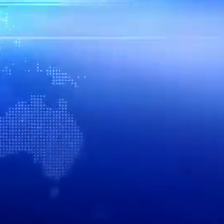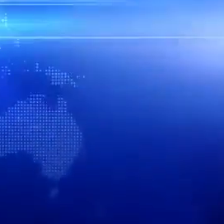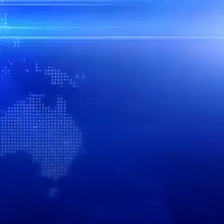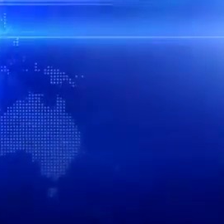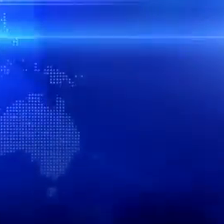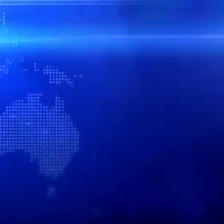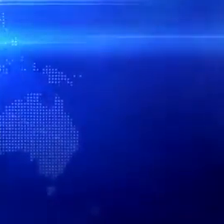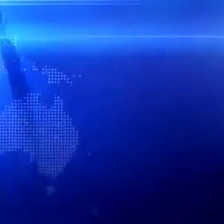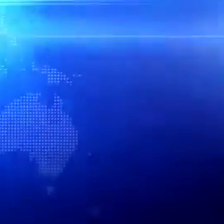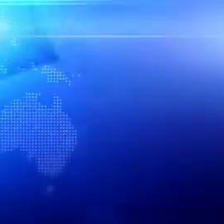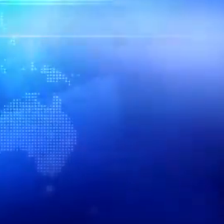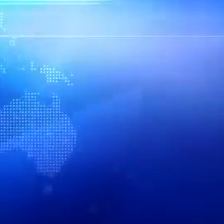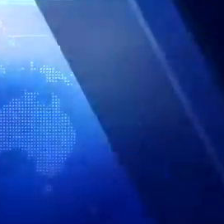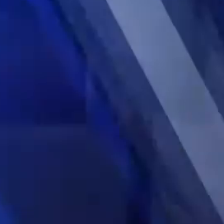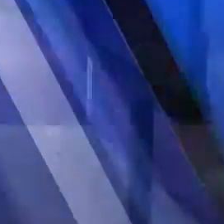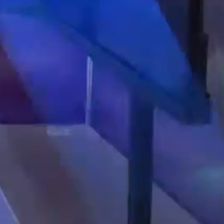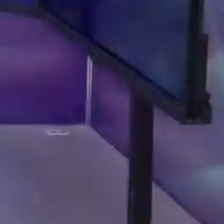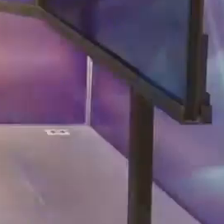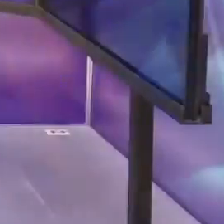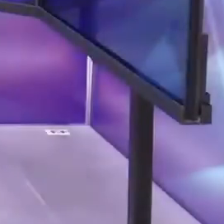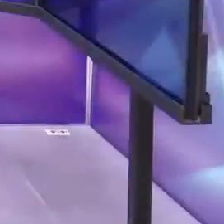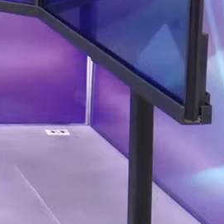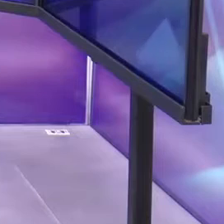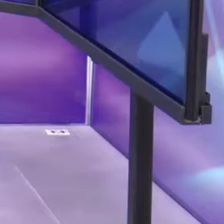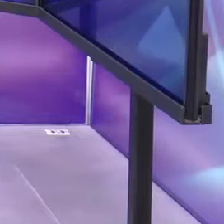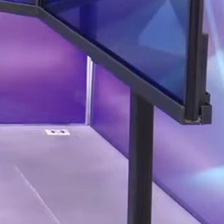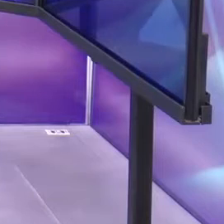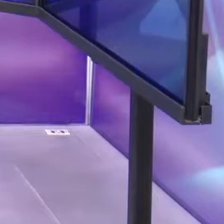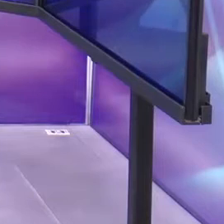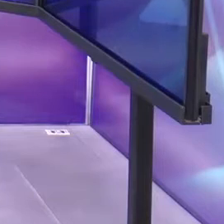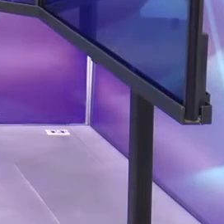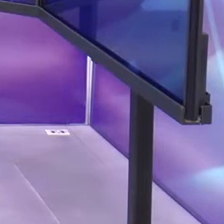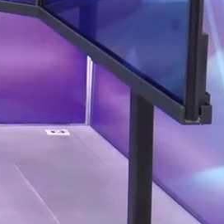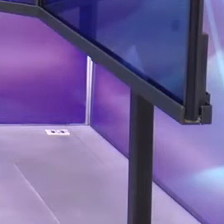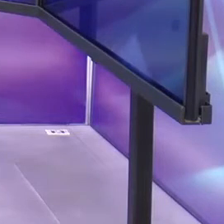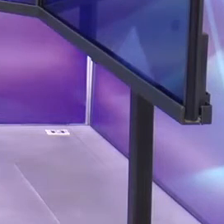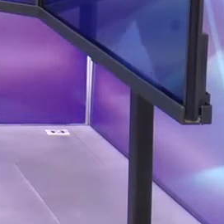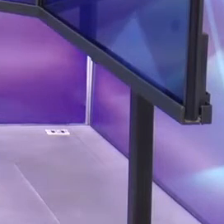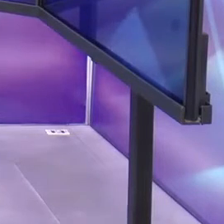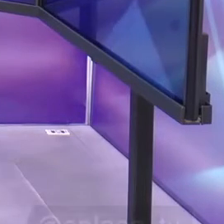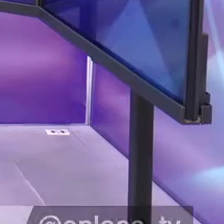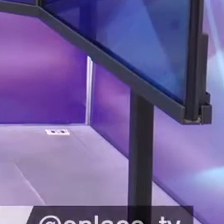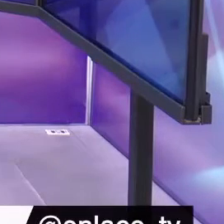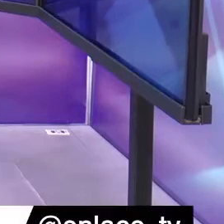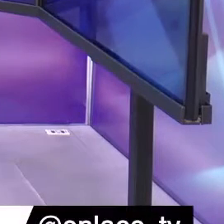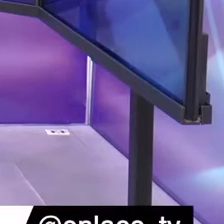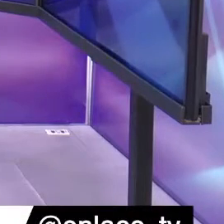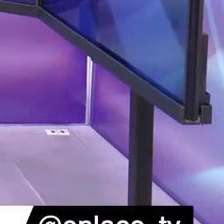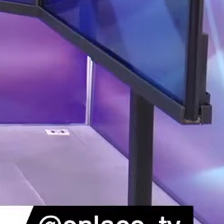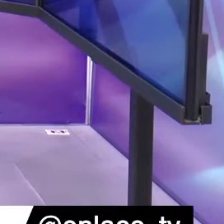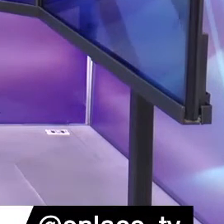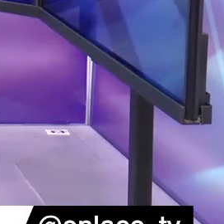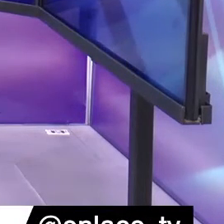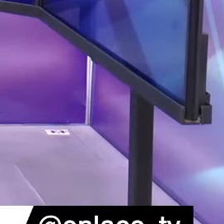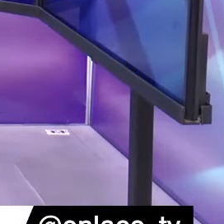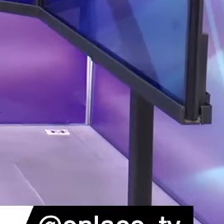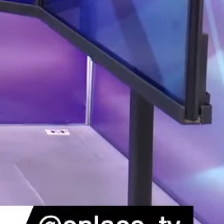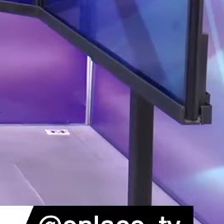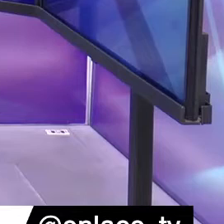y más muy buenas tardes los saludo una vez más es de enlace noticias con el desarrollo